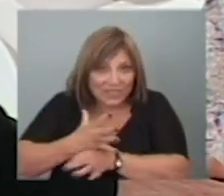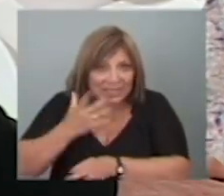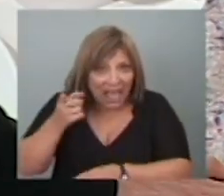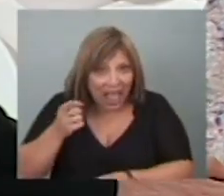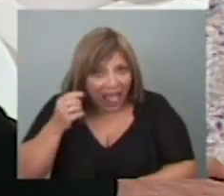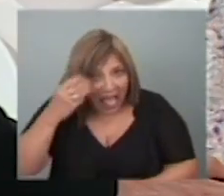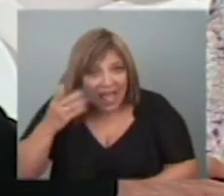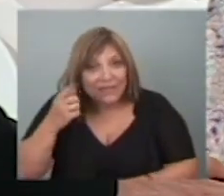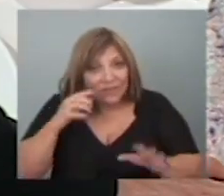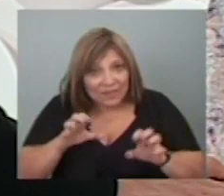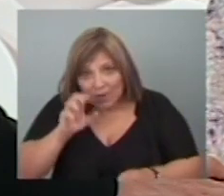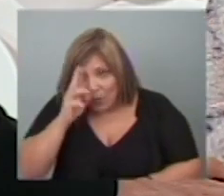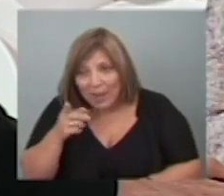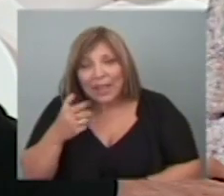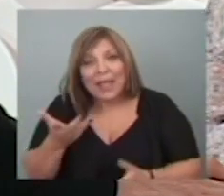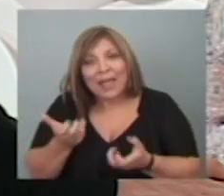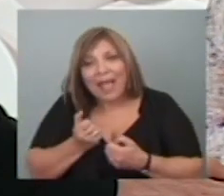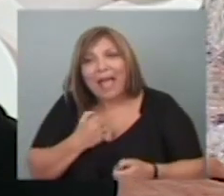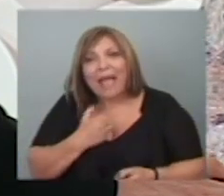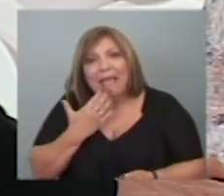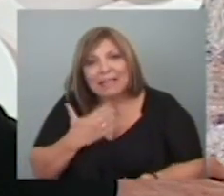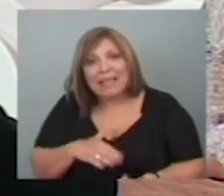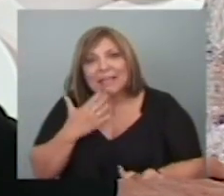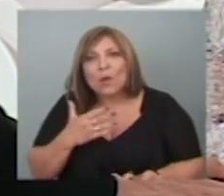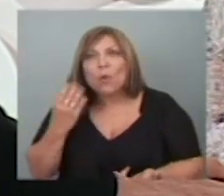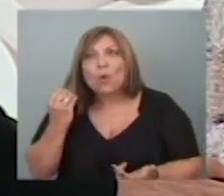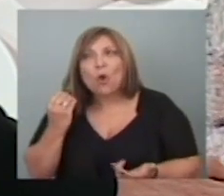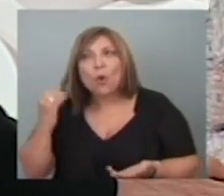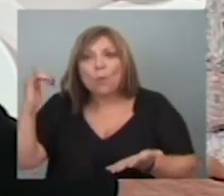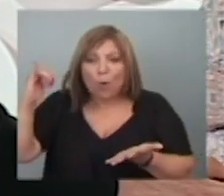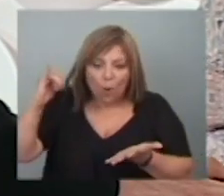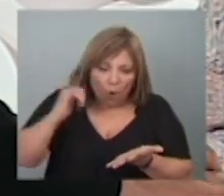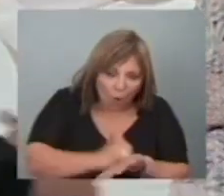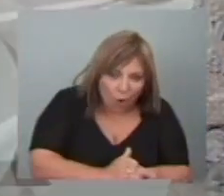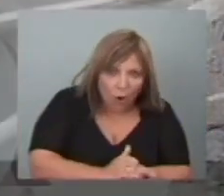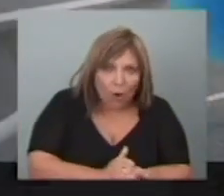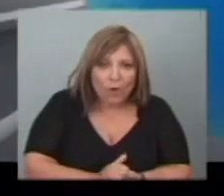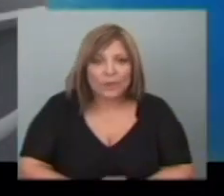viviendo aquí en Uruguay y nos ayuda a entender un poco cómo es el aterrizaje de nuevo en el paisito.